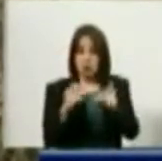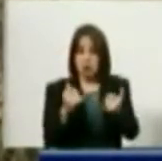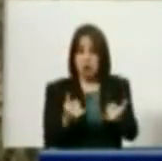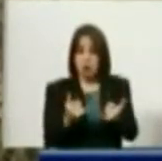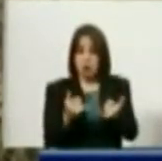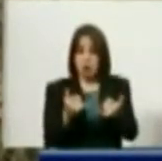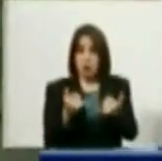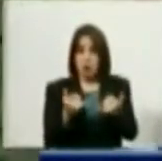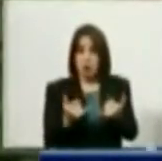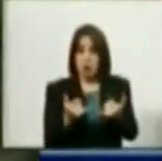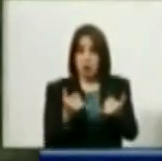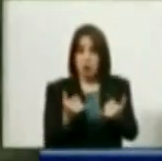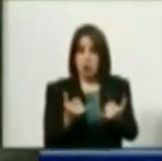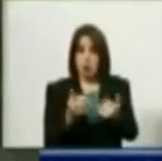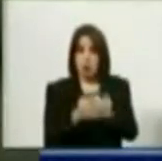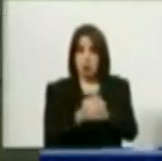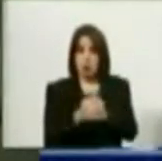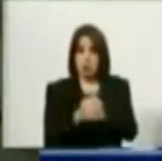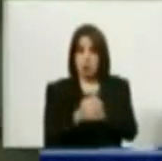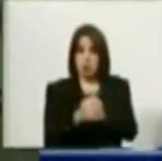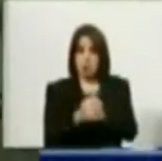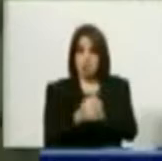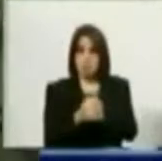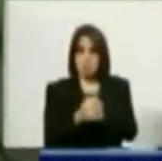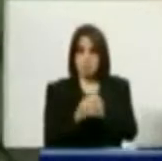hoy hoy hoy hoy hoy hoy hoy hoy hoy